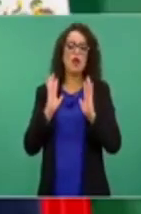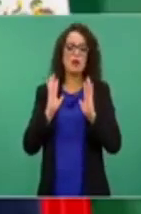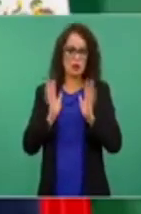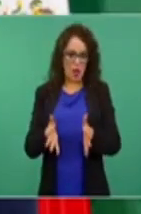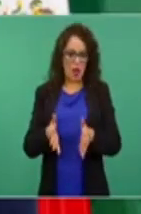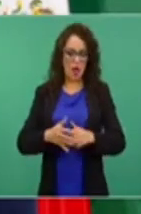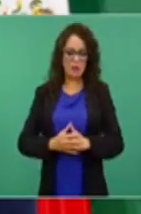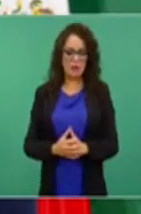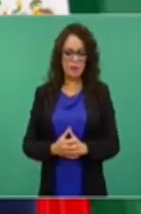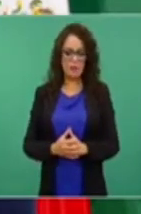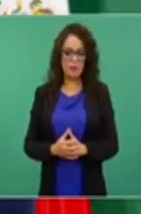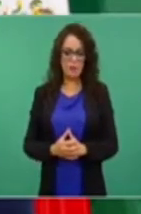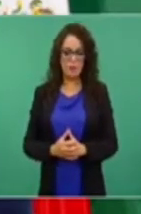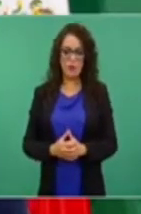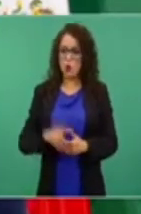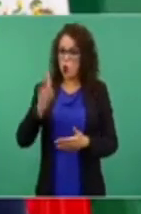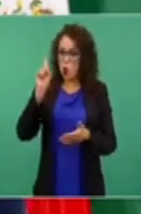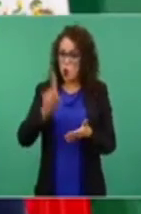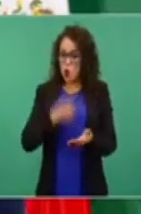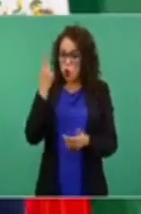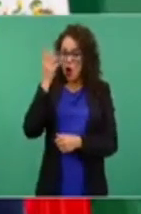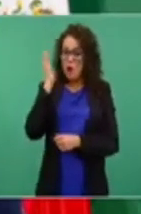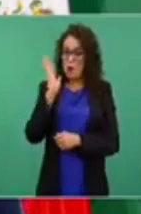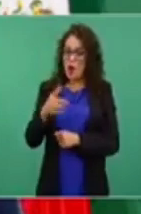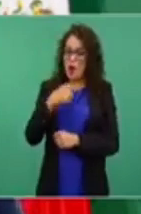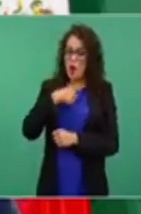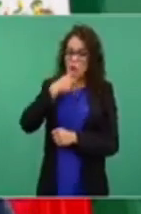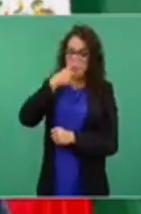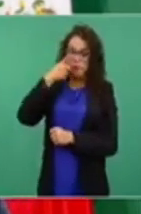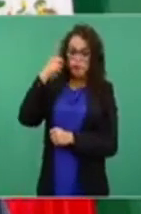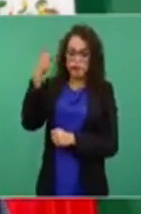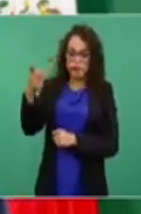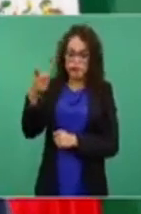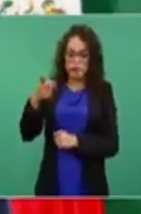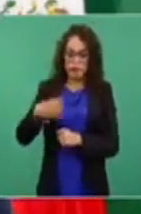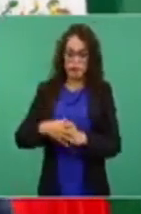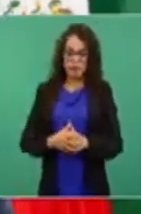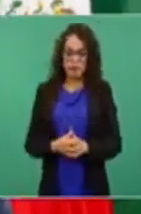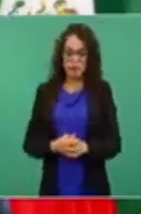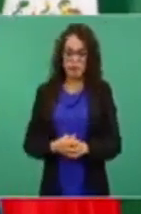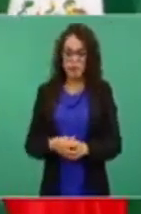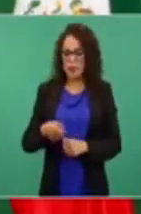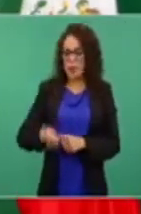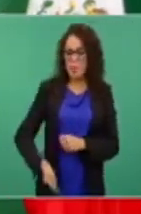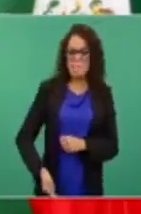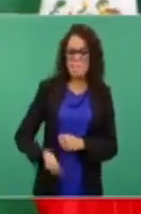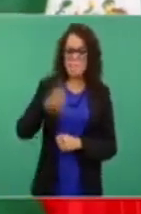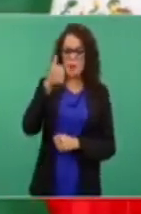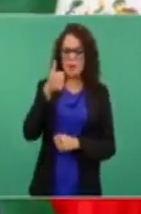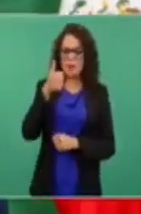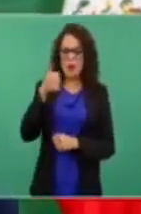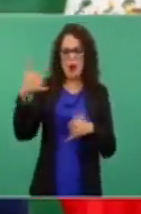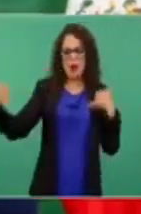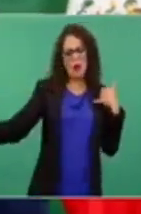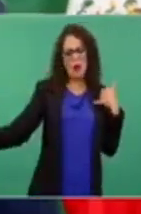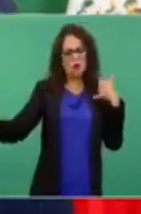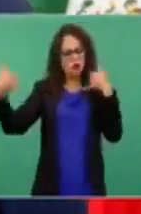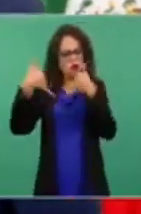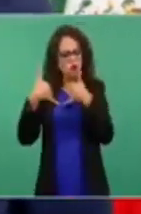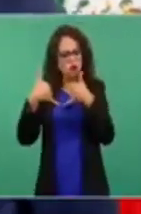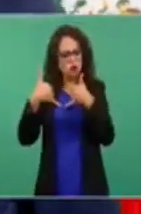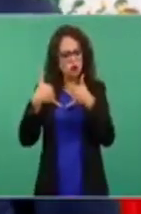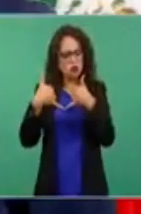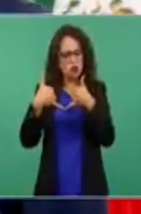Ya les dije en una ocasión cómo en la primera plática que tuvimos por teléfono, estaba